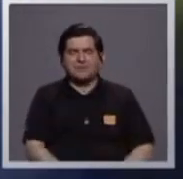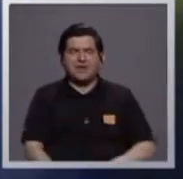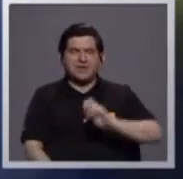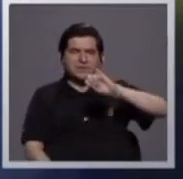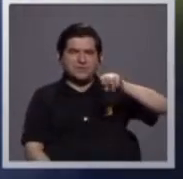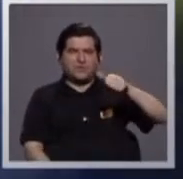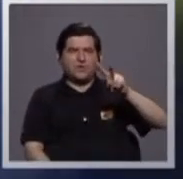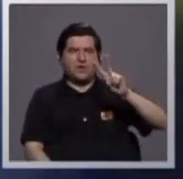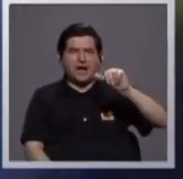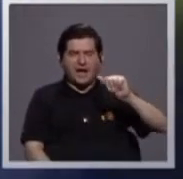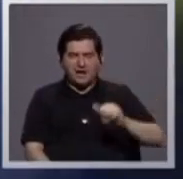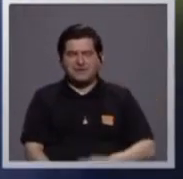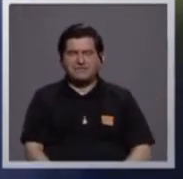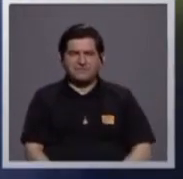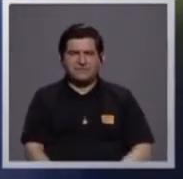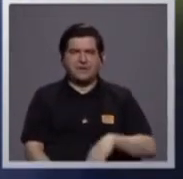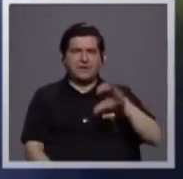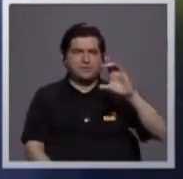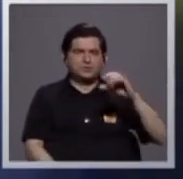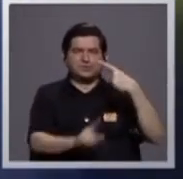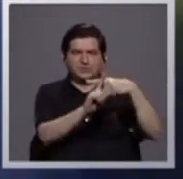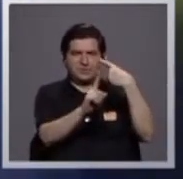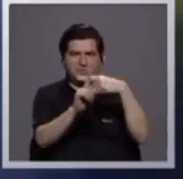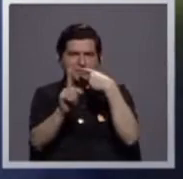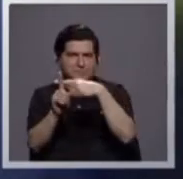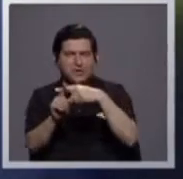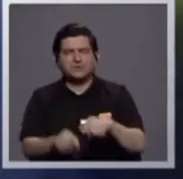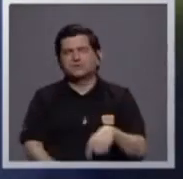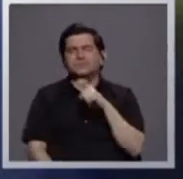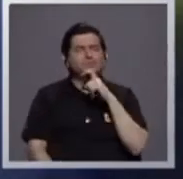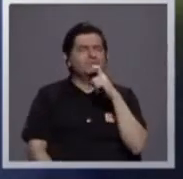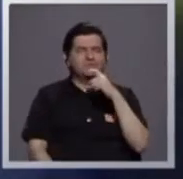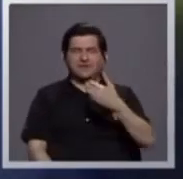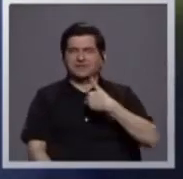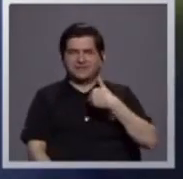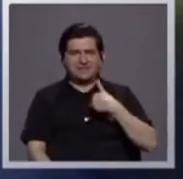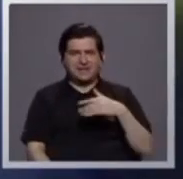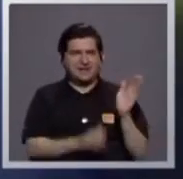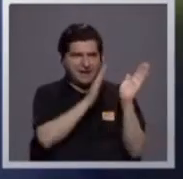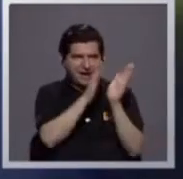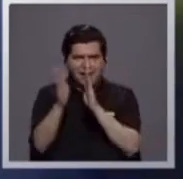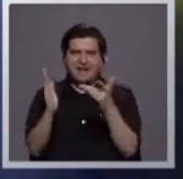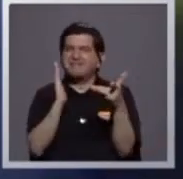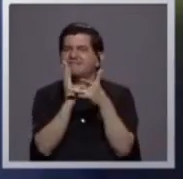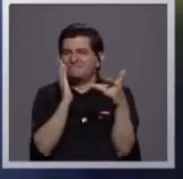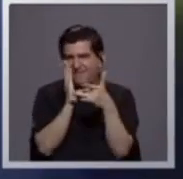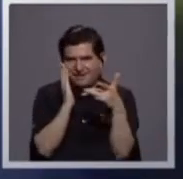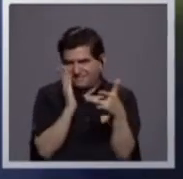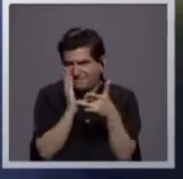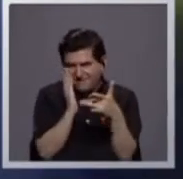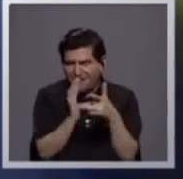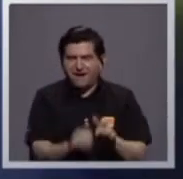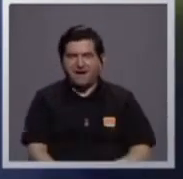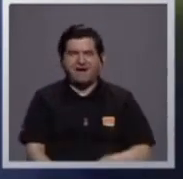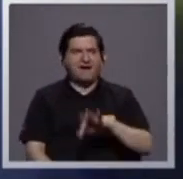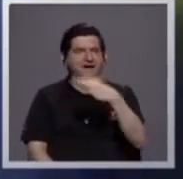o C++ o alguno de estos, son como muy difíciles, ¿no? O sea, tienen que tener esta preparación muy técnica y una forma de ser.